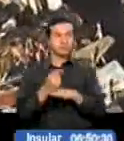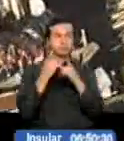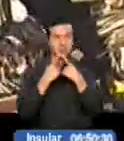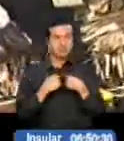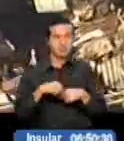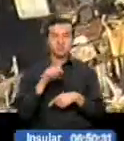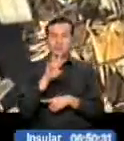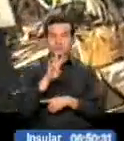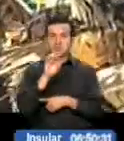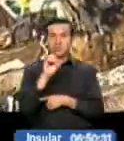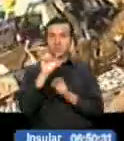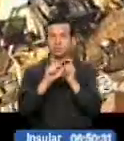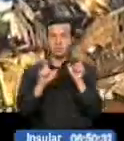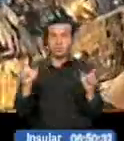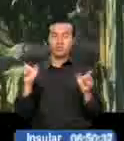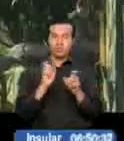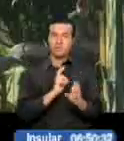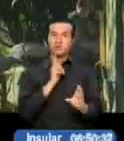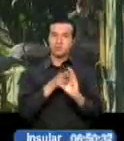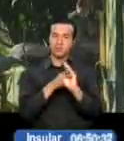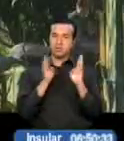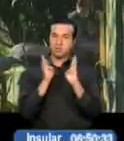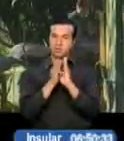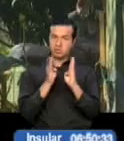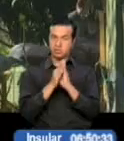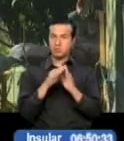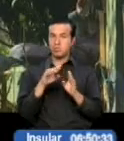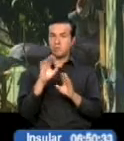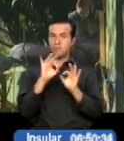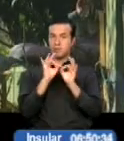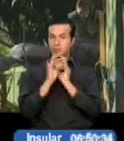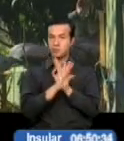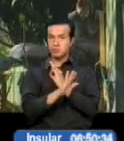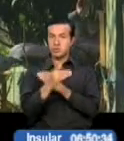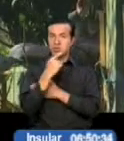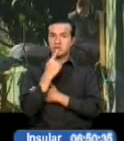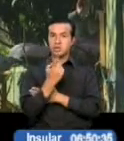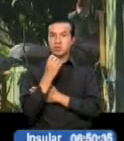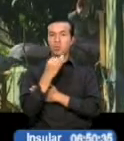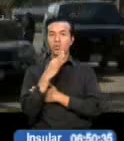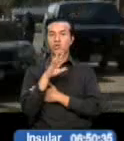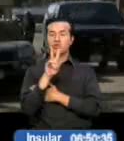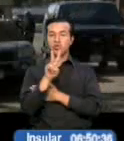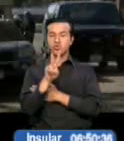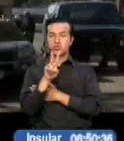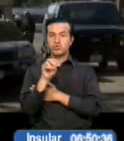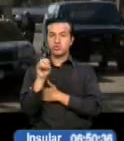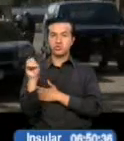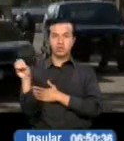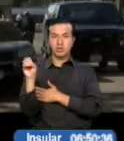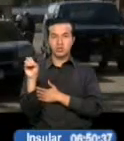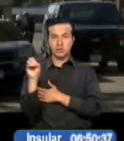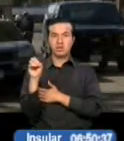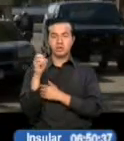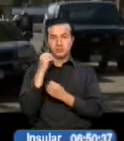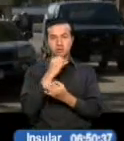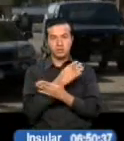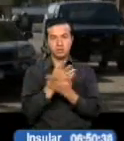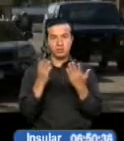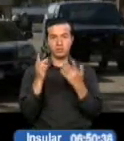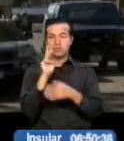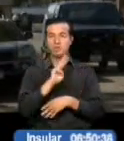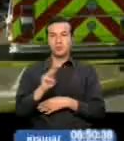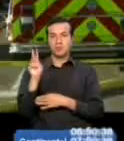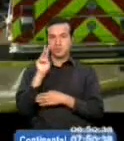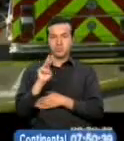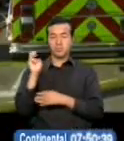indican que más de 70 personas asistieron al evento, mientras que los familiares aseguran que son al menos 200, de acuerdo a la información en la página web